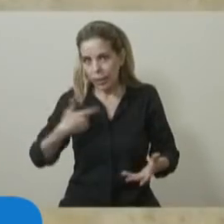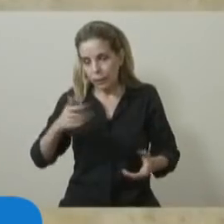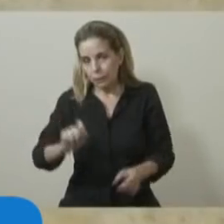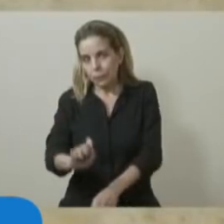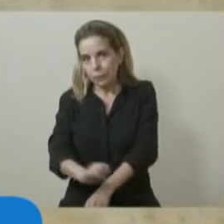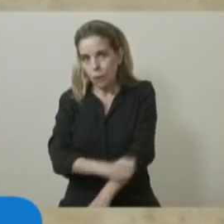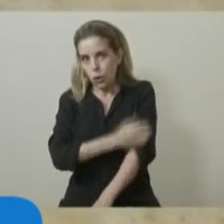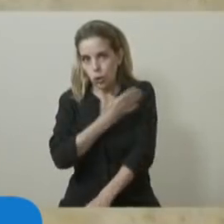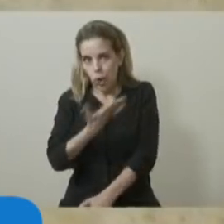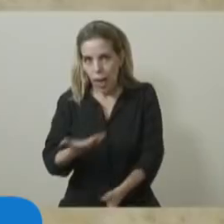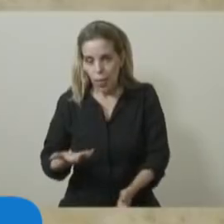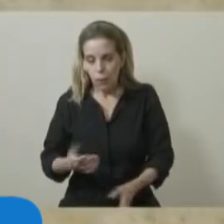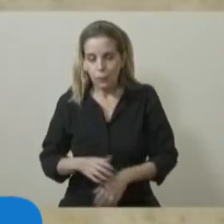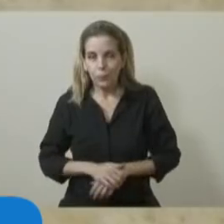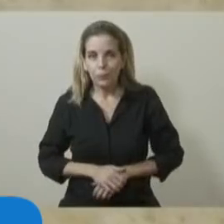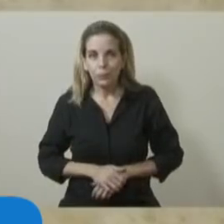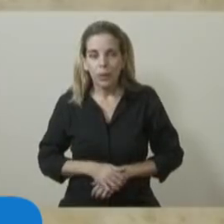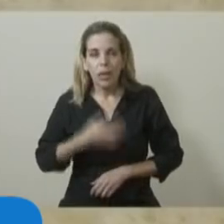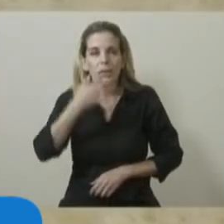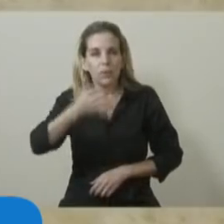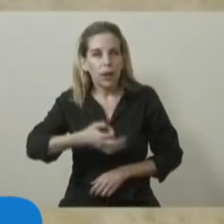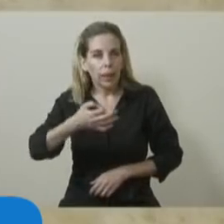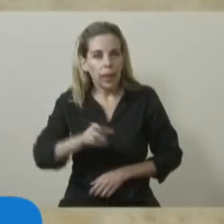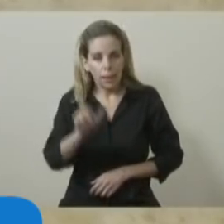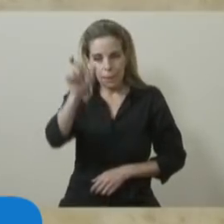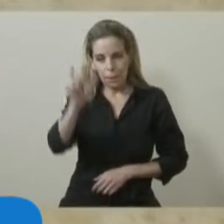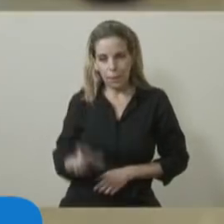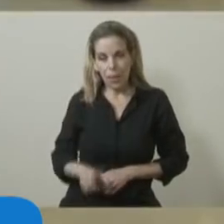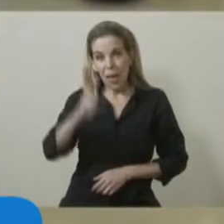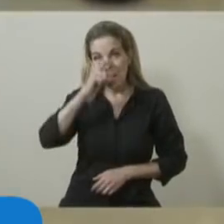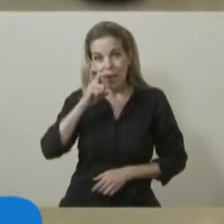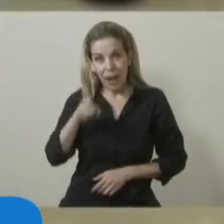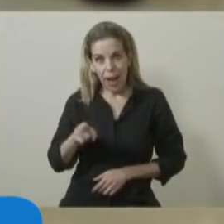Y la verdad es que Belgrano fue un hombre único,